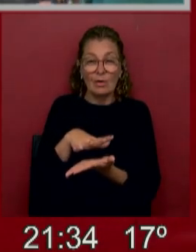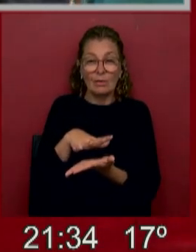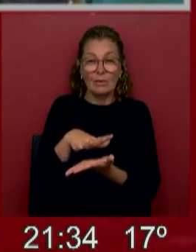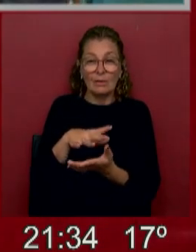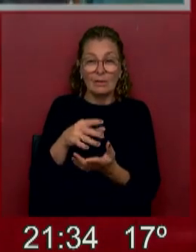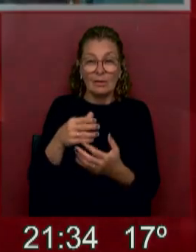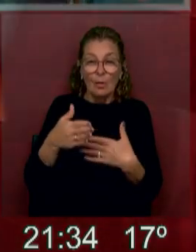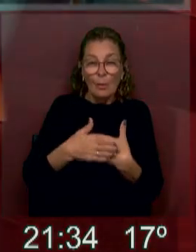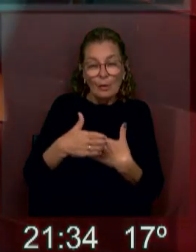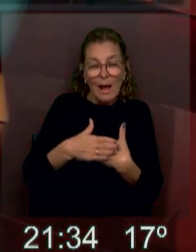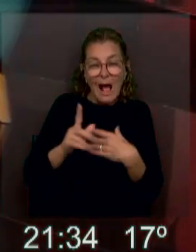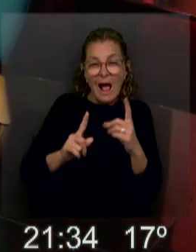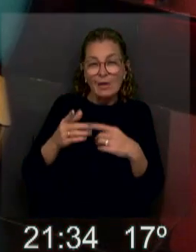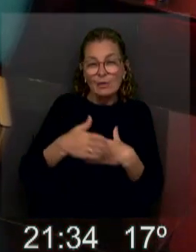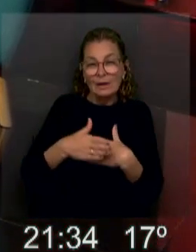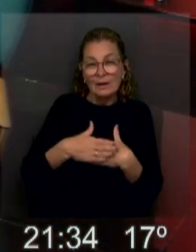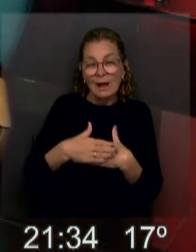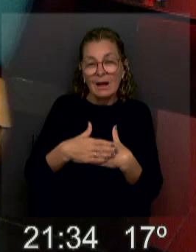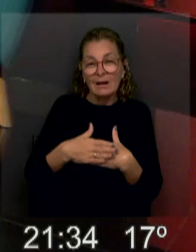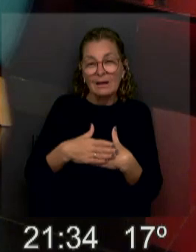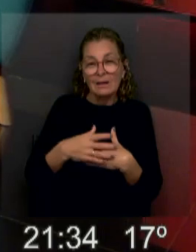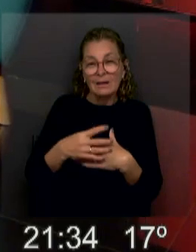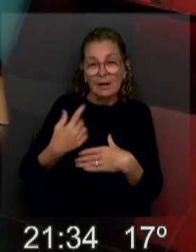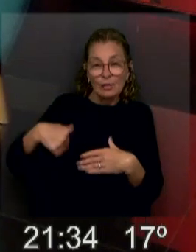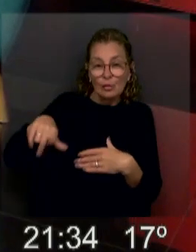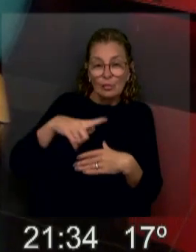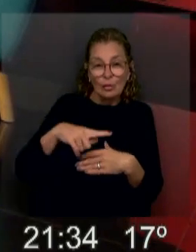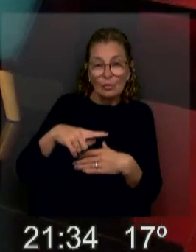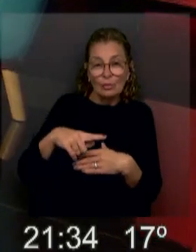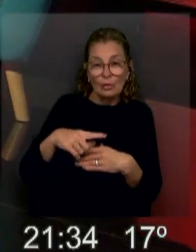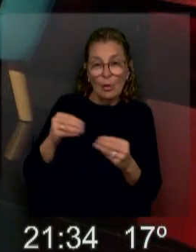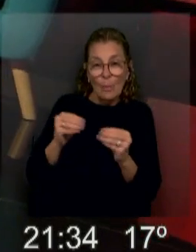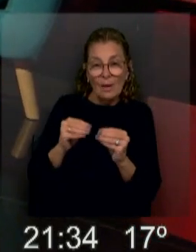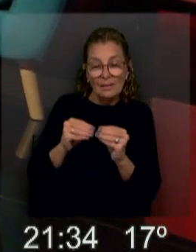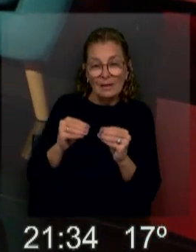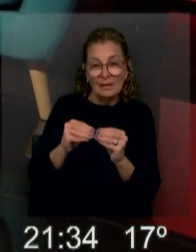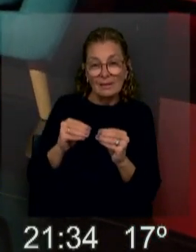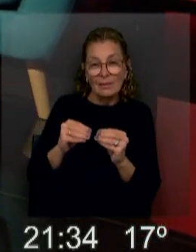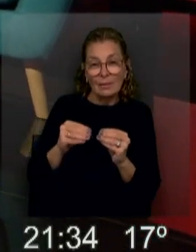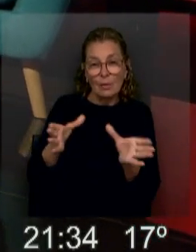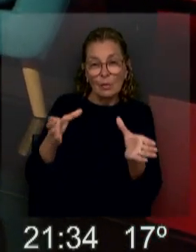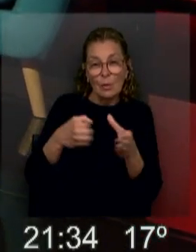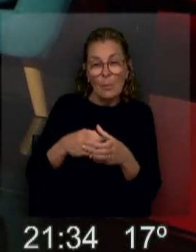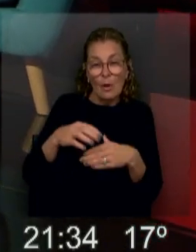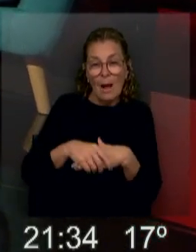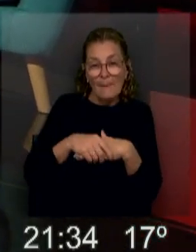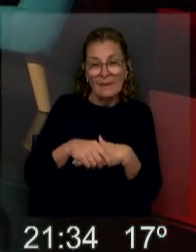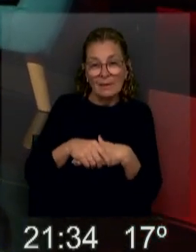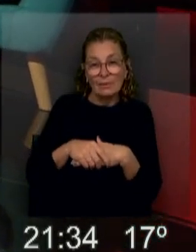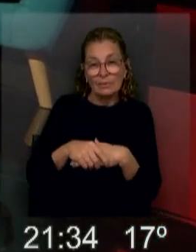cosas cercanas que nos pasan, que le pasan a nuestros colegas, compañeros de banda, amigos,